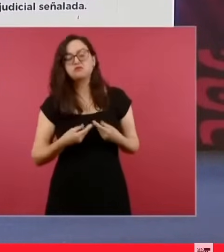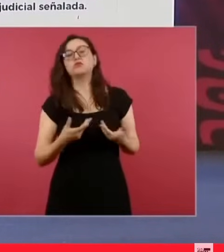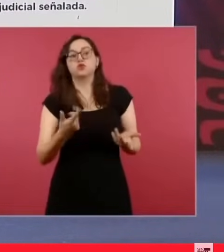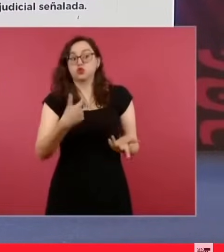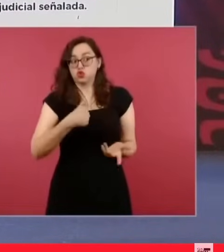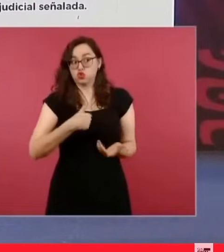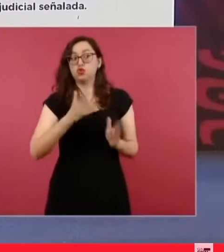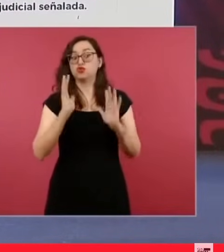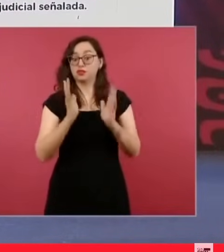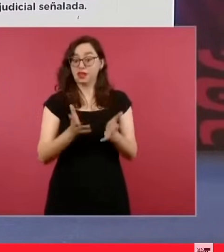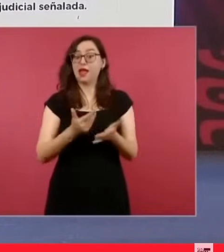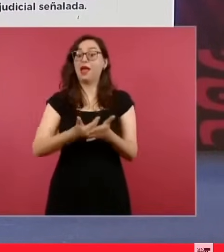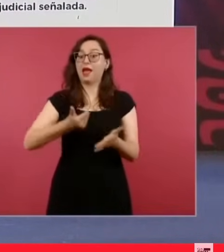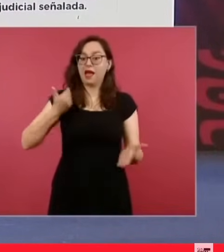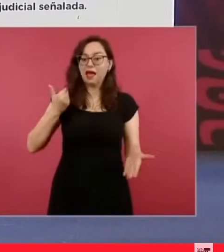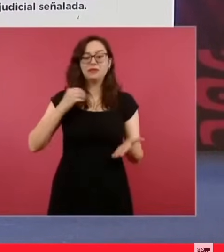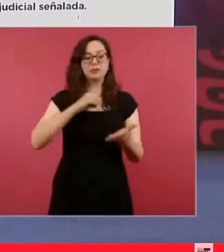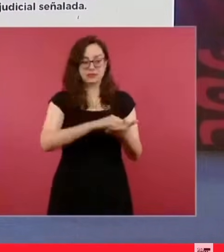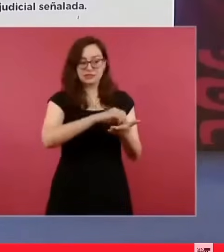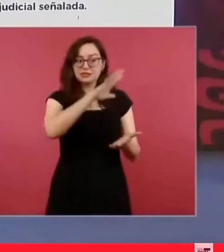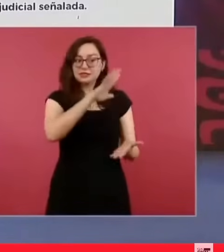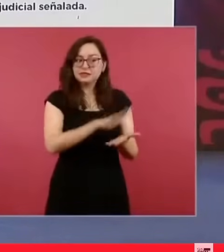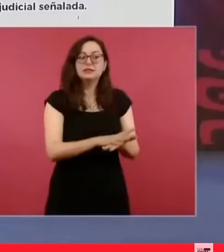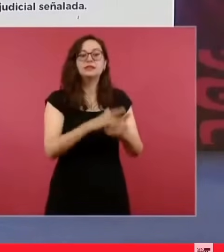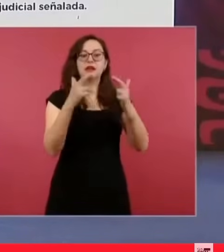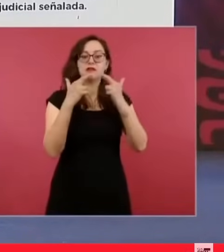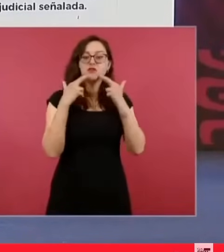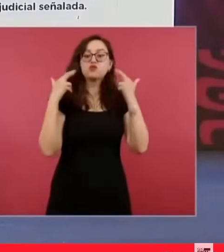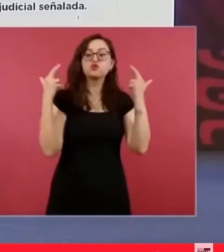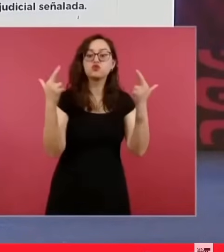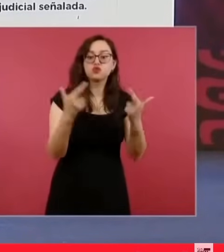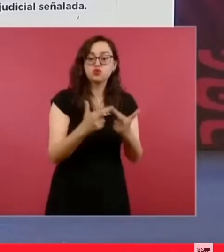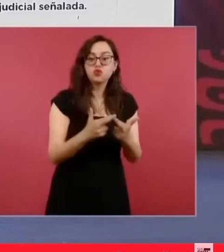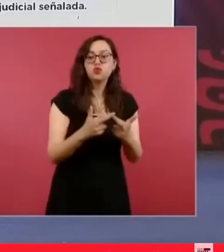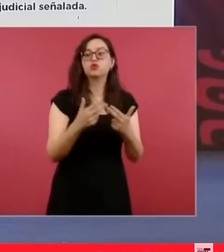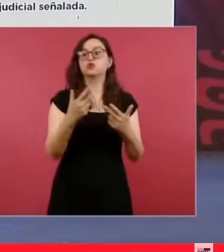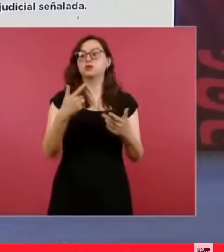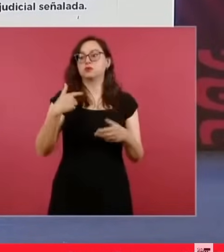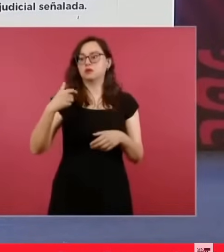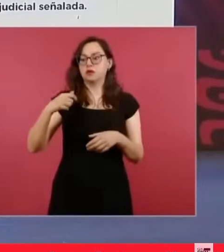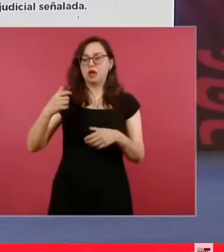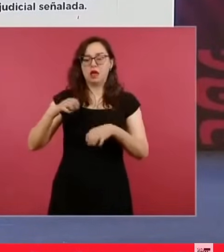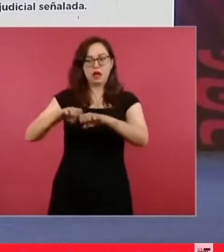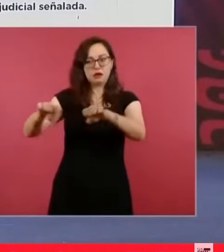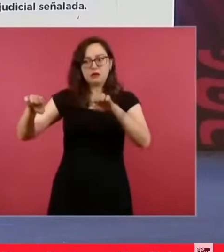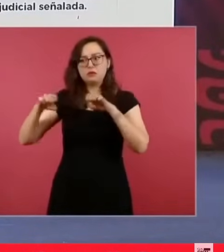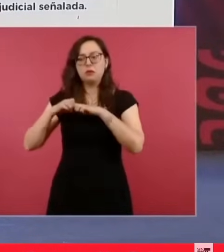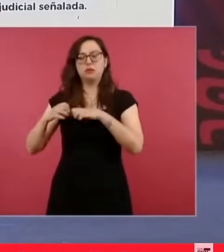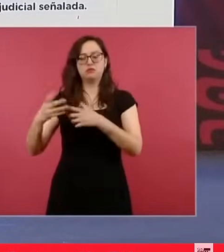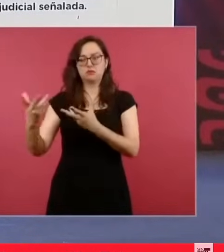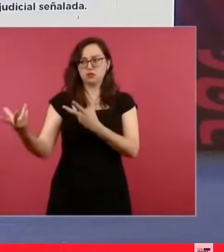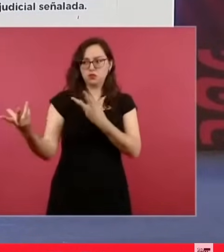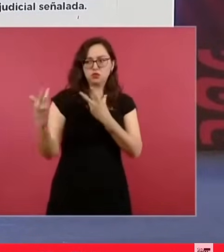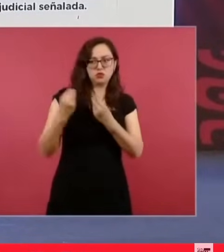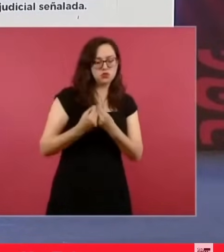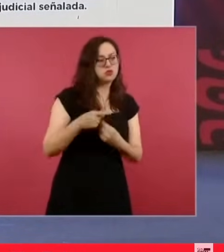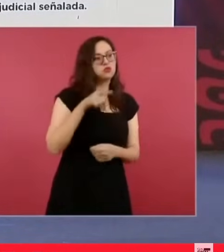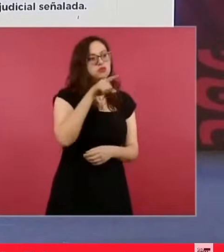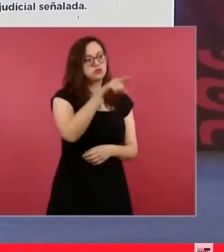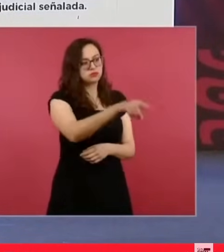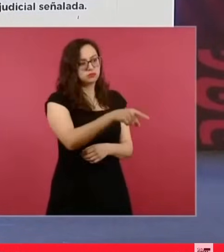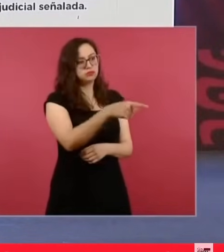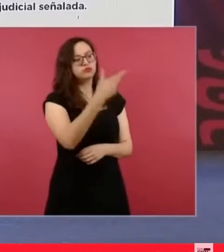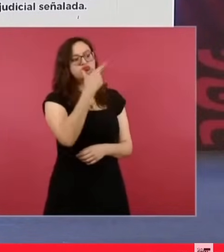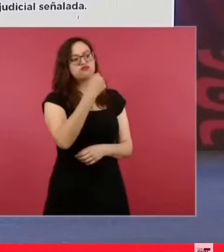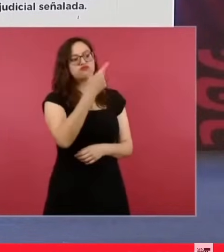exploración, junto con el de administración, la directora jurídica y el auditor. Entre todos lo recibimos y llegó el señor